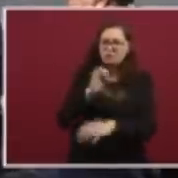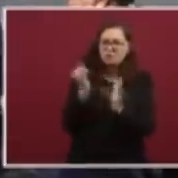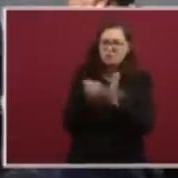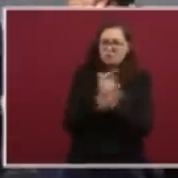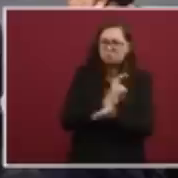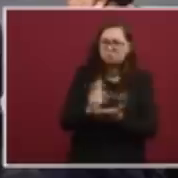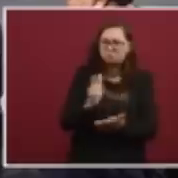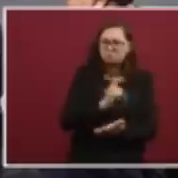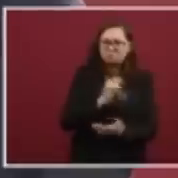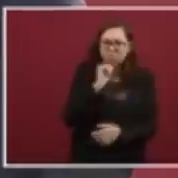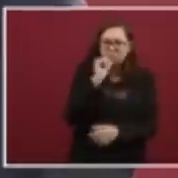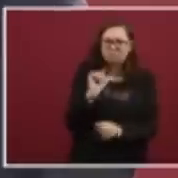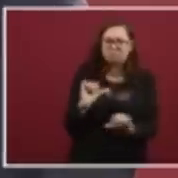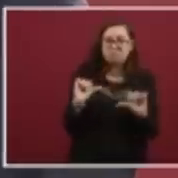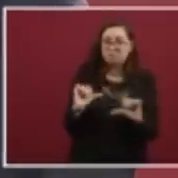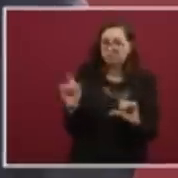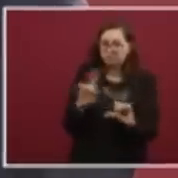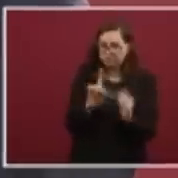pero puntualmente,